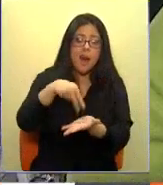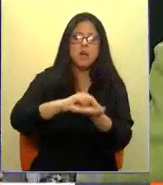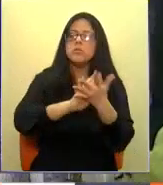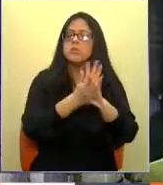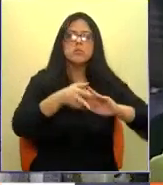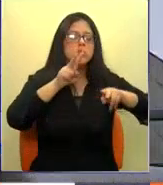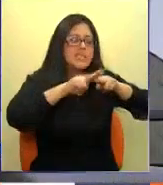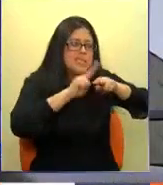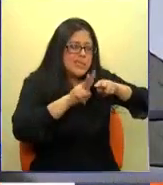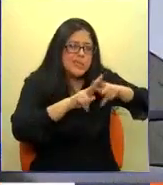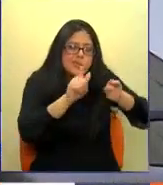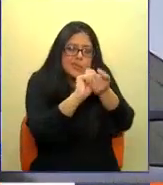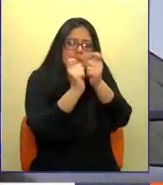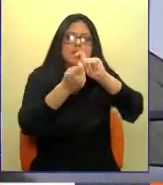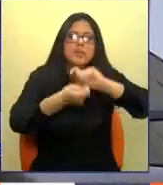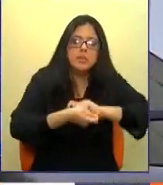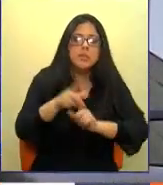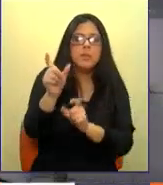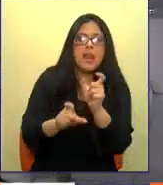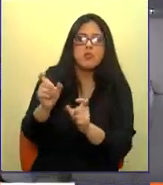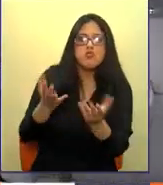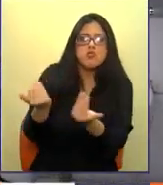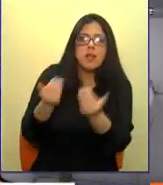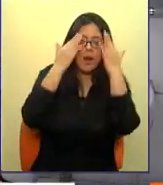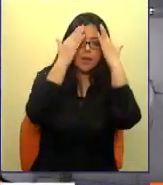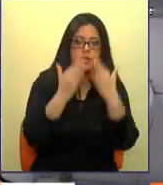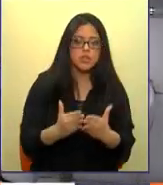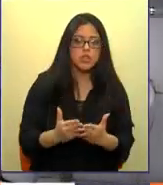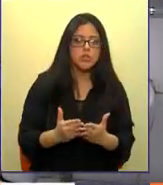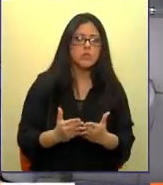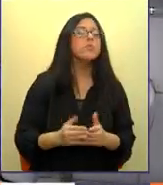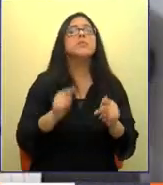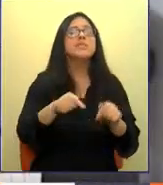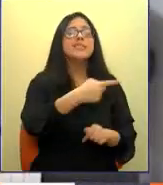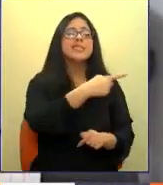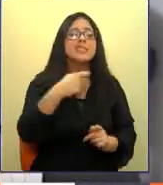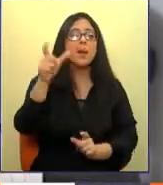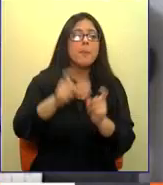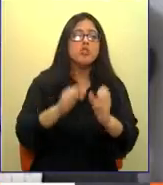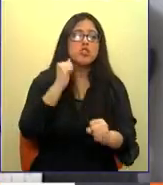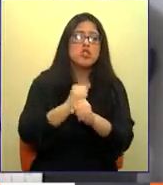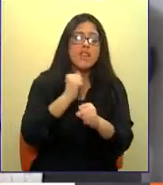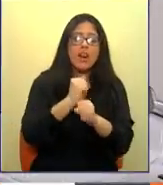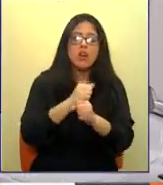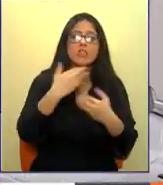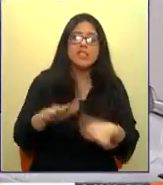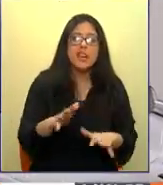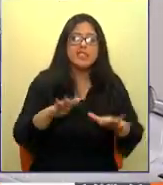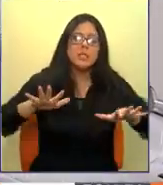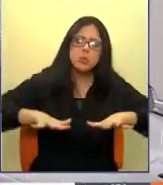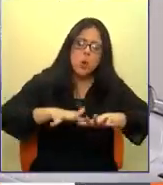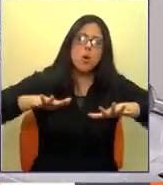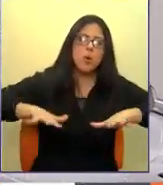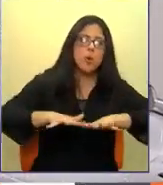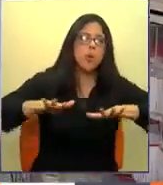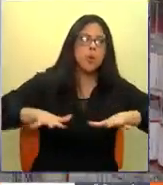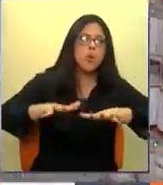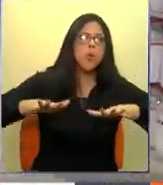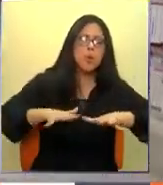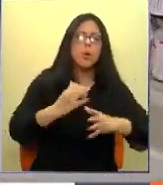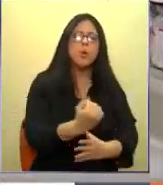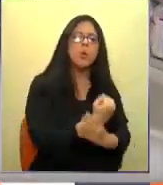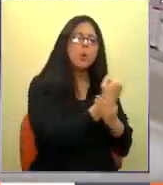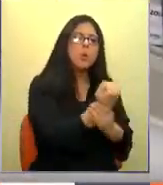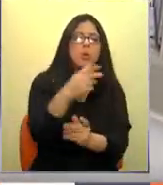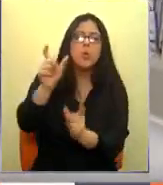para recibir a quien necesitara atención. Cerca de 100 trabajadores que realizaron todos los esfuerzos para mantener a la gente con